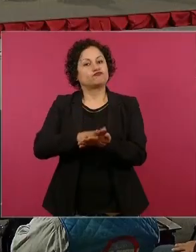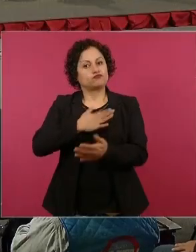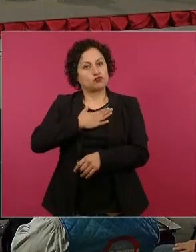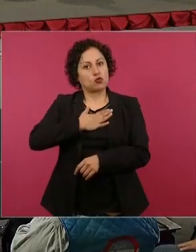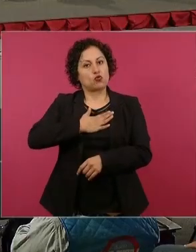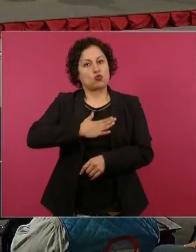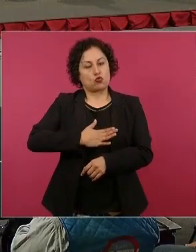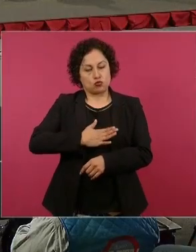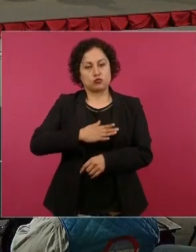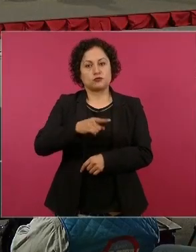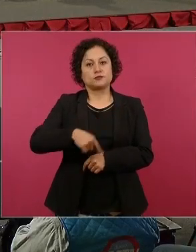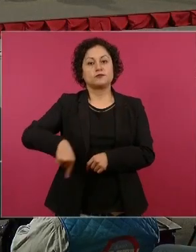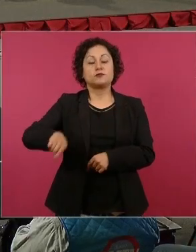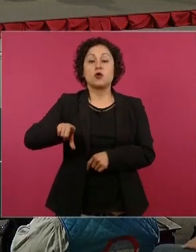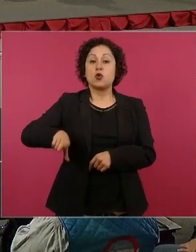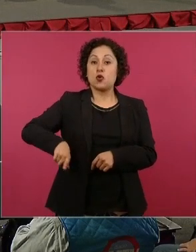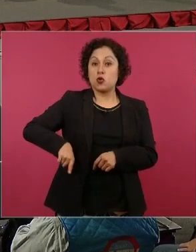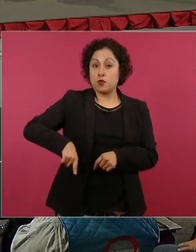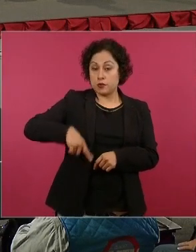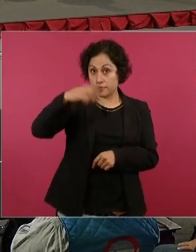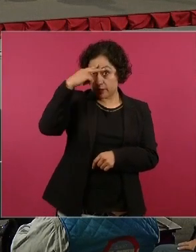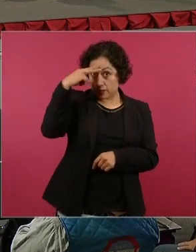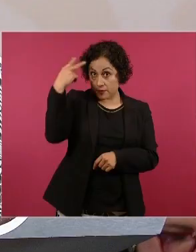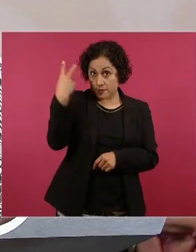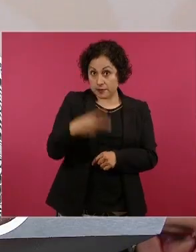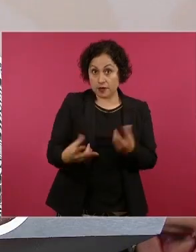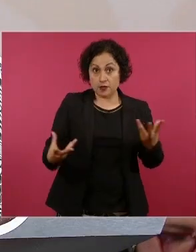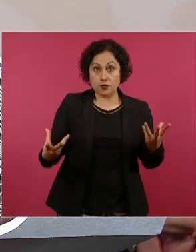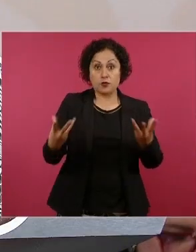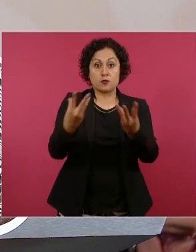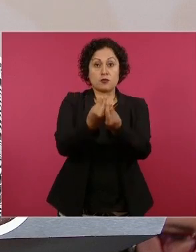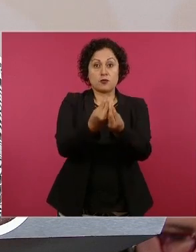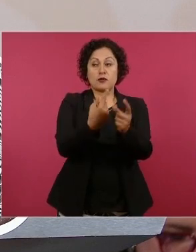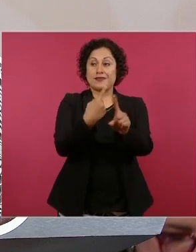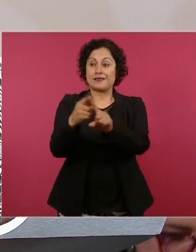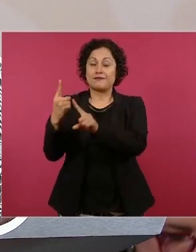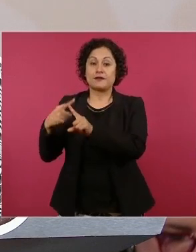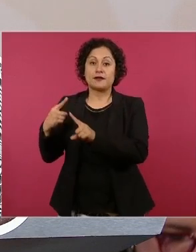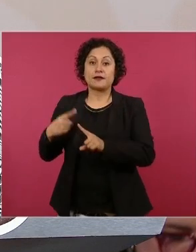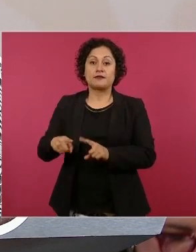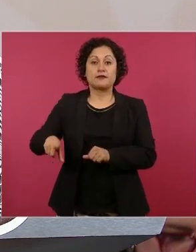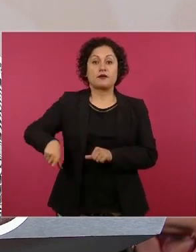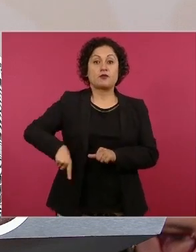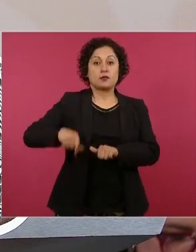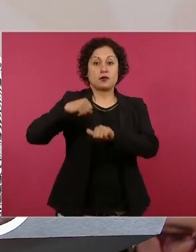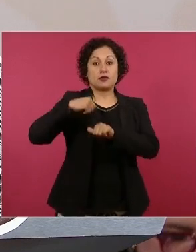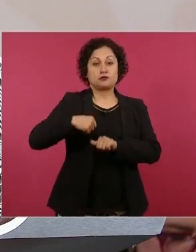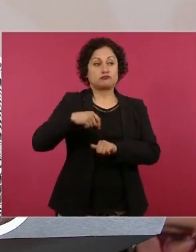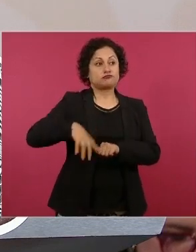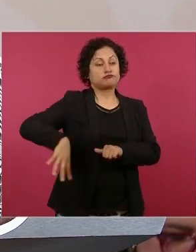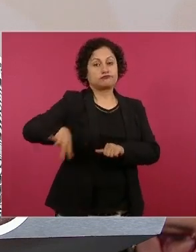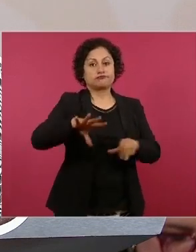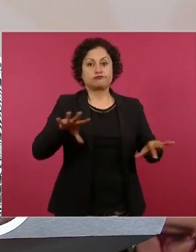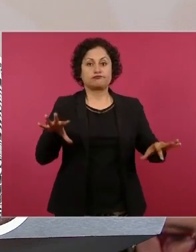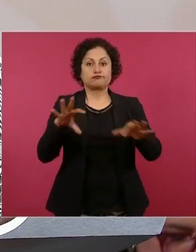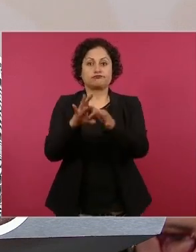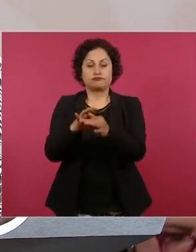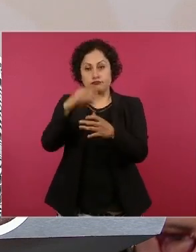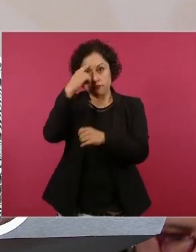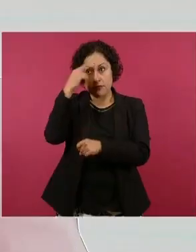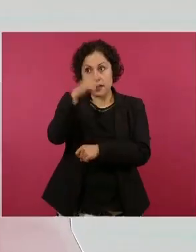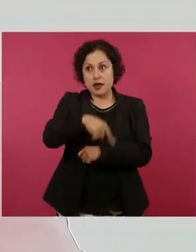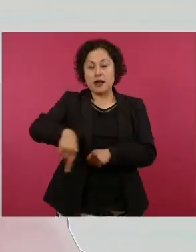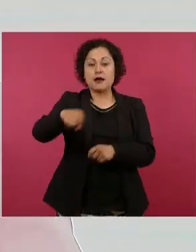permanente y coordinada con todas las dependencias y órdenes de gobierno para que los candidatos que requieran